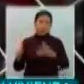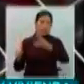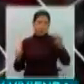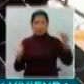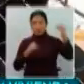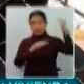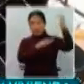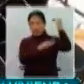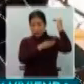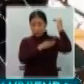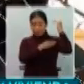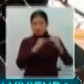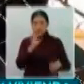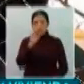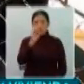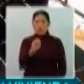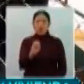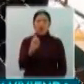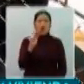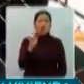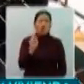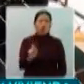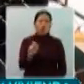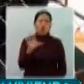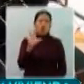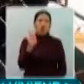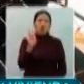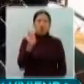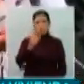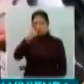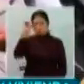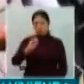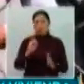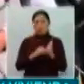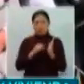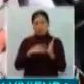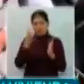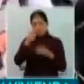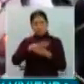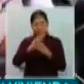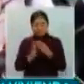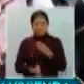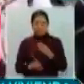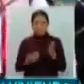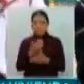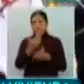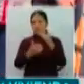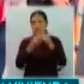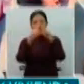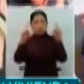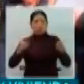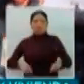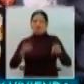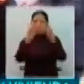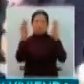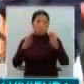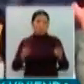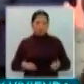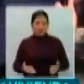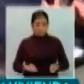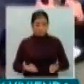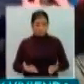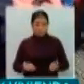falta 0.8% para concluir la actualización cartográfica. Como decía, la actualización